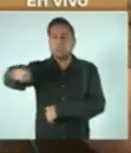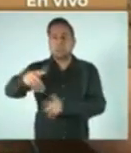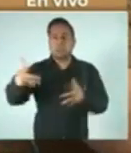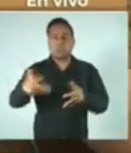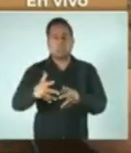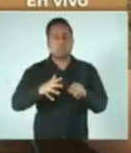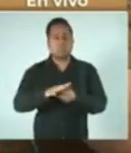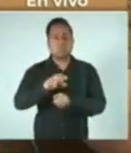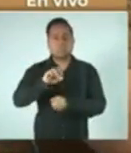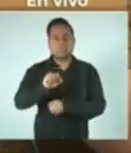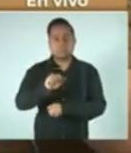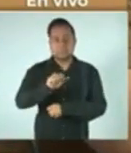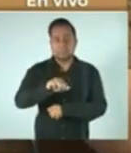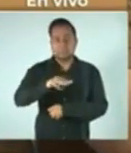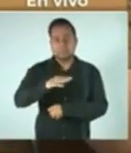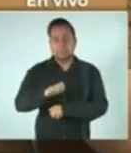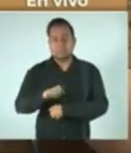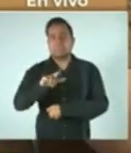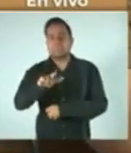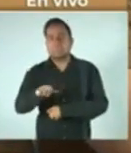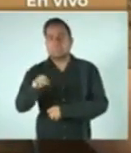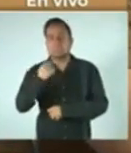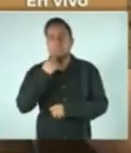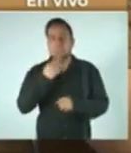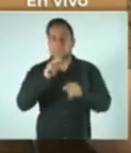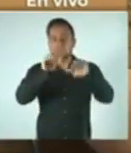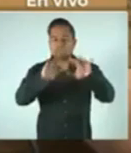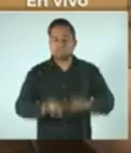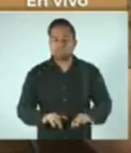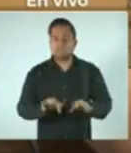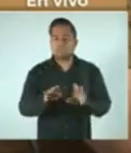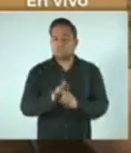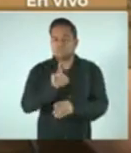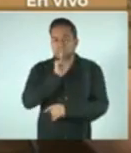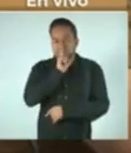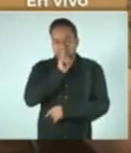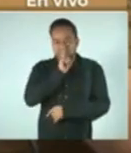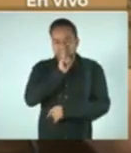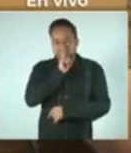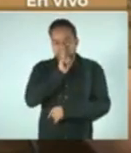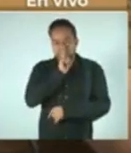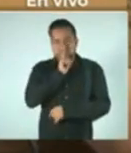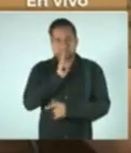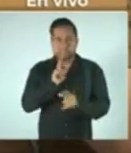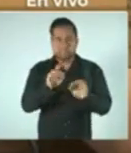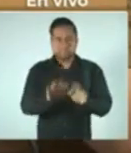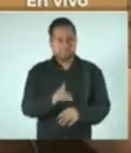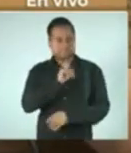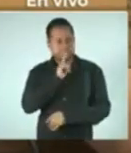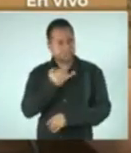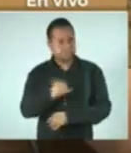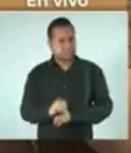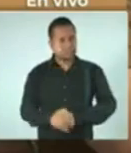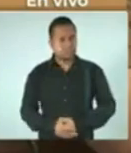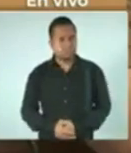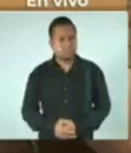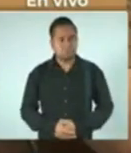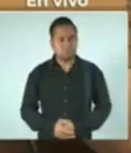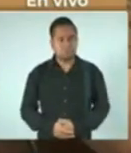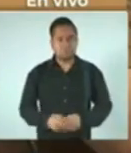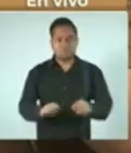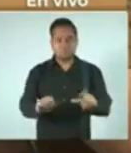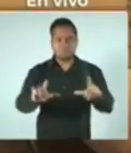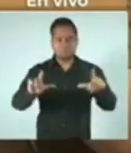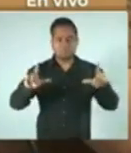de San Miguel el Grande, emitieron un comunicado muy escueto, ahí está. Si lo ampliamos,